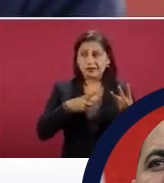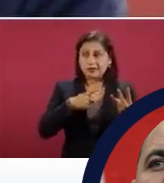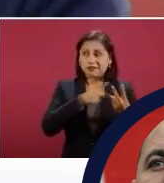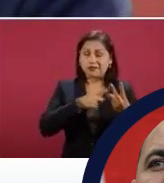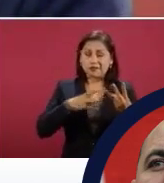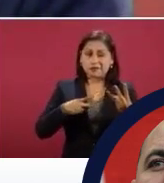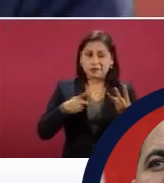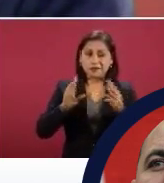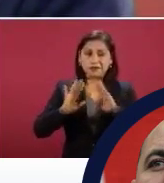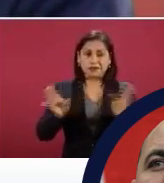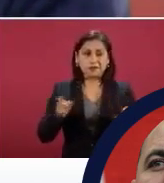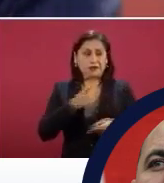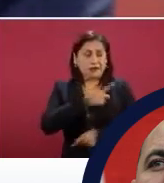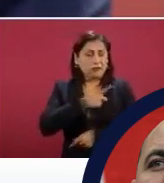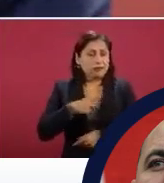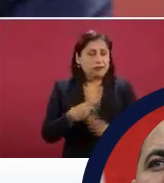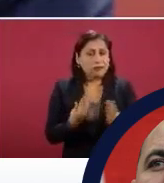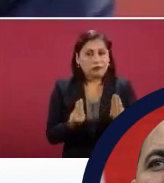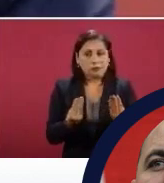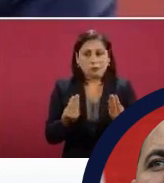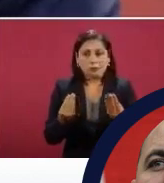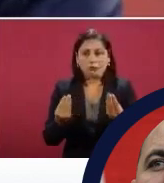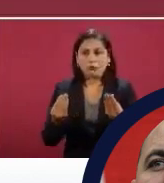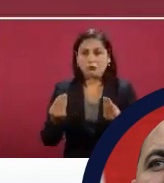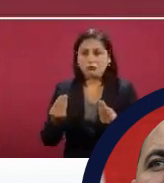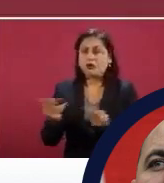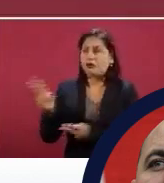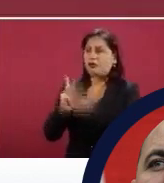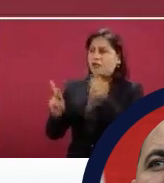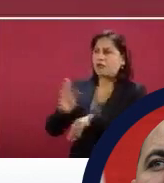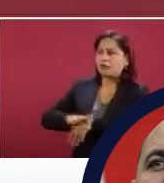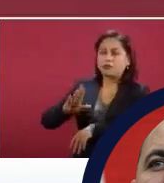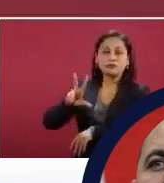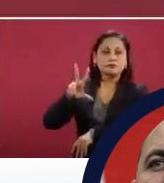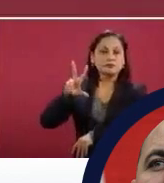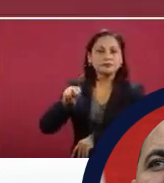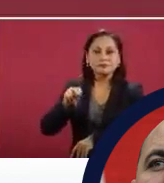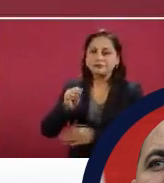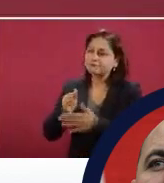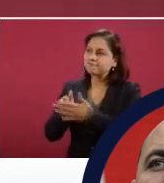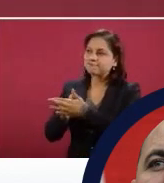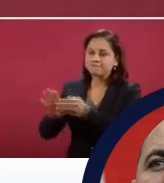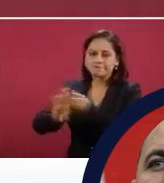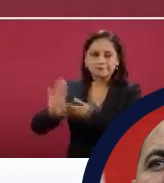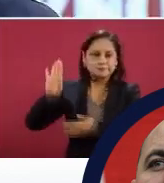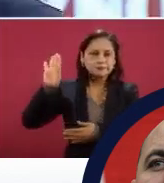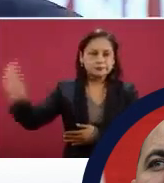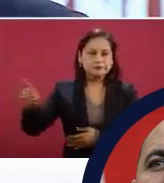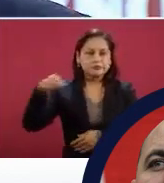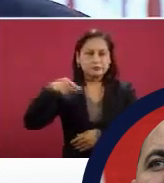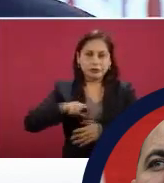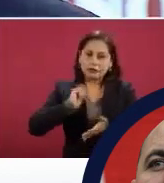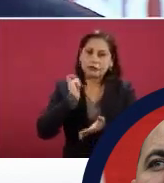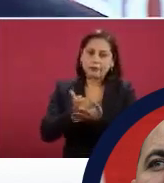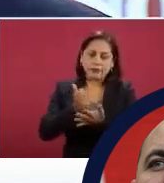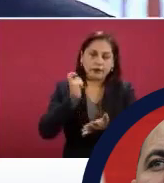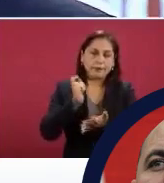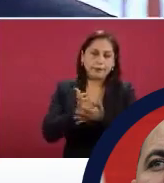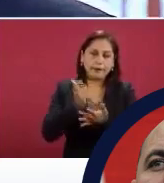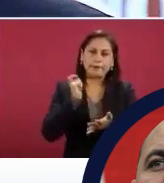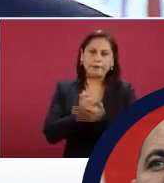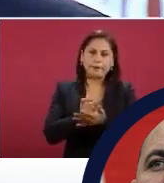con más de 100 mil mexicanos asesinados de manera violenta y yo creo que nosotros tenemos que unirnos para